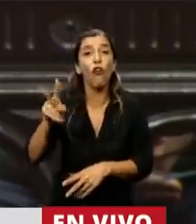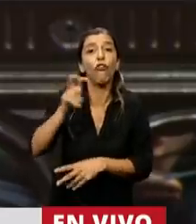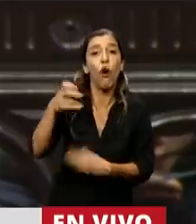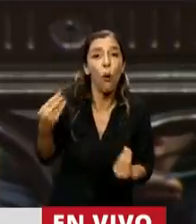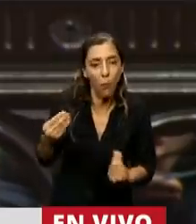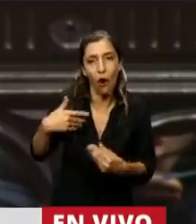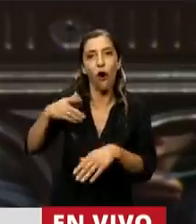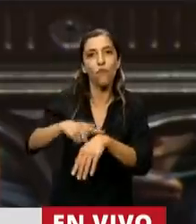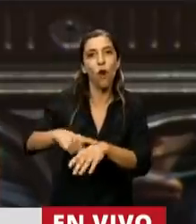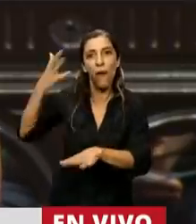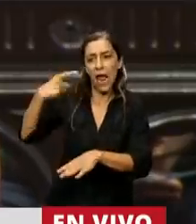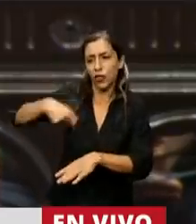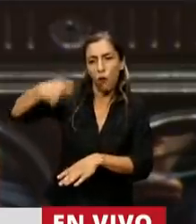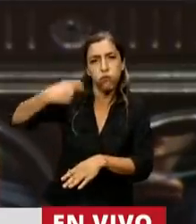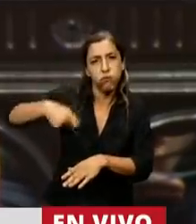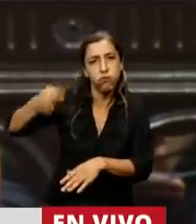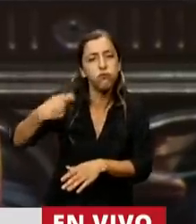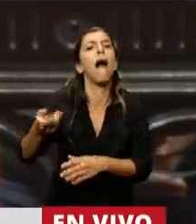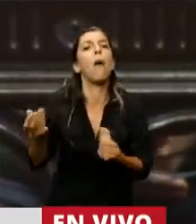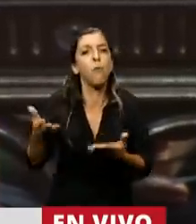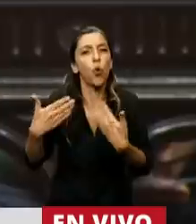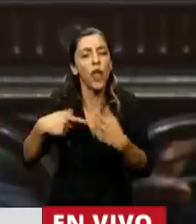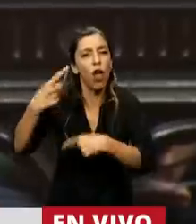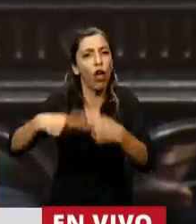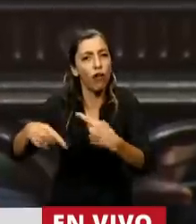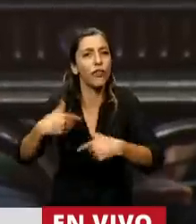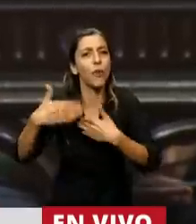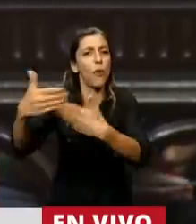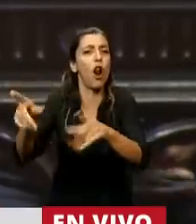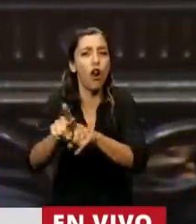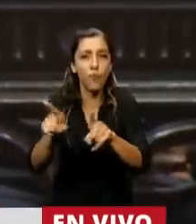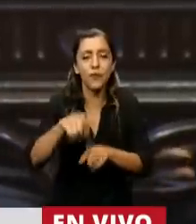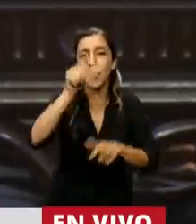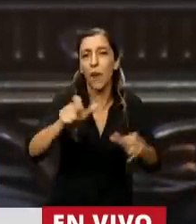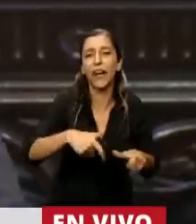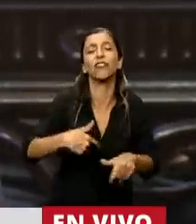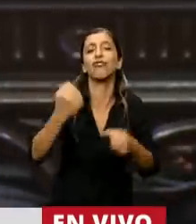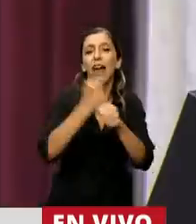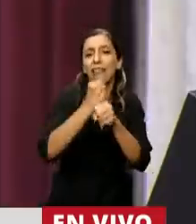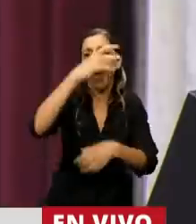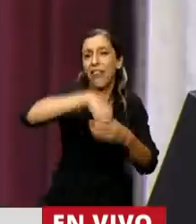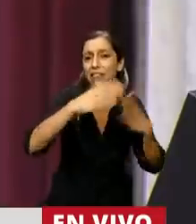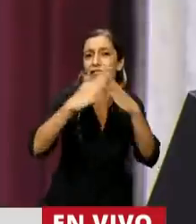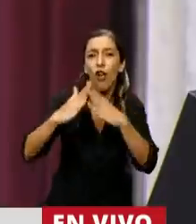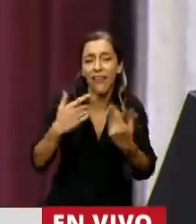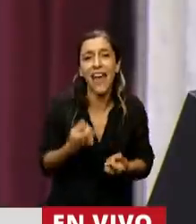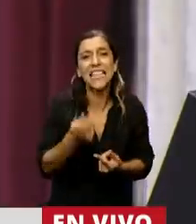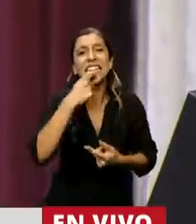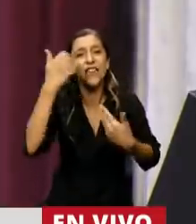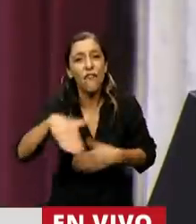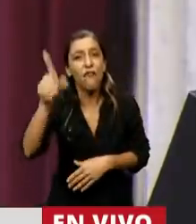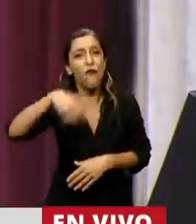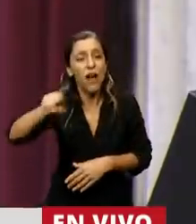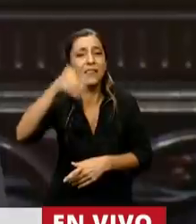amas de casa que se rompieron durante años en sus casas y que fueron alcanzado por las políticas de gobierno tuviera una jubilación